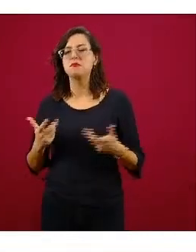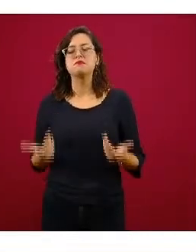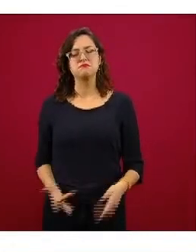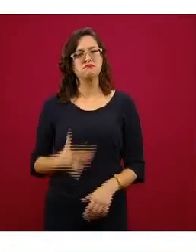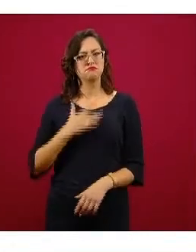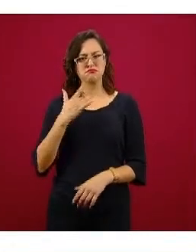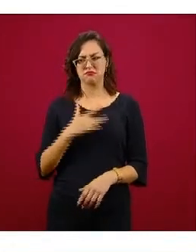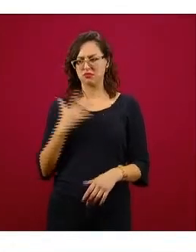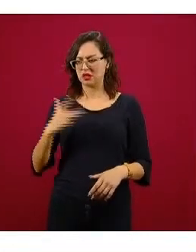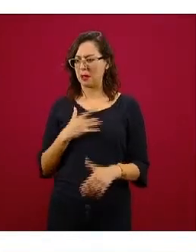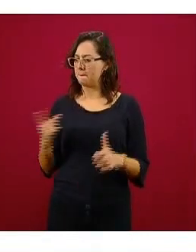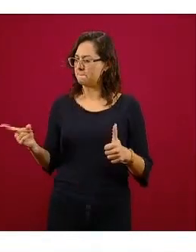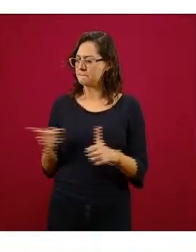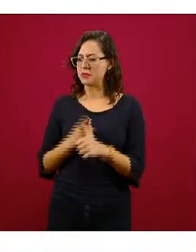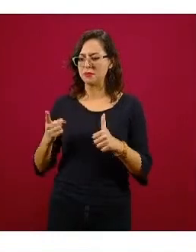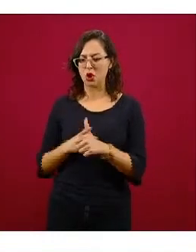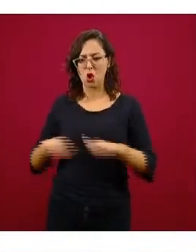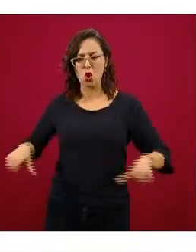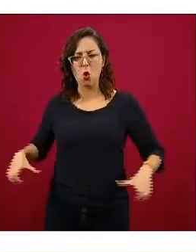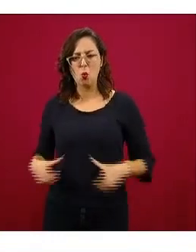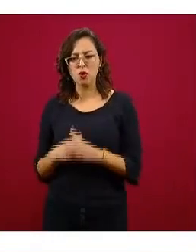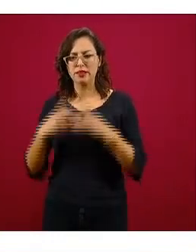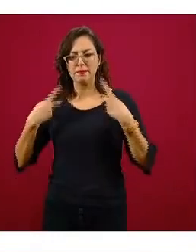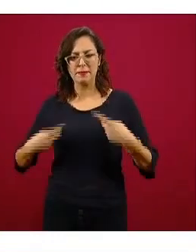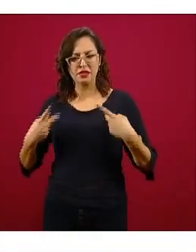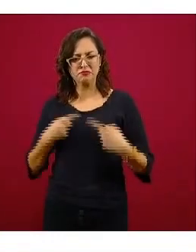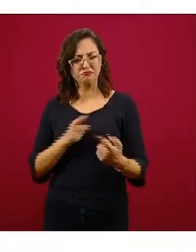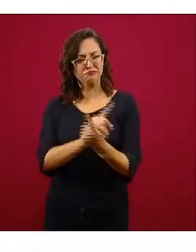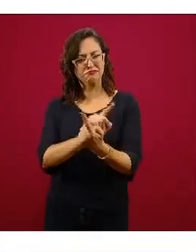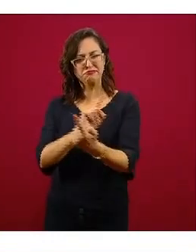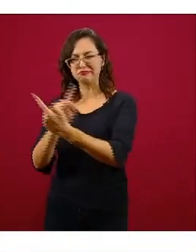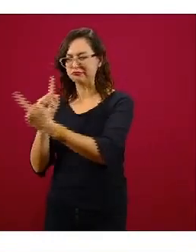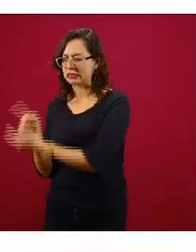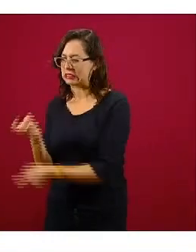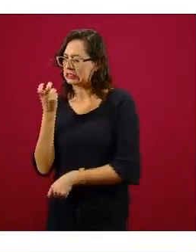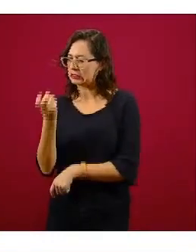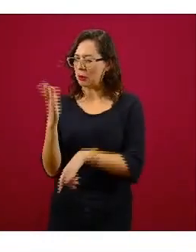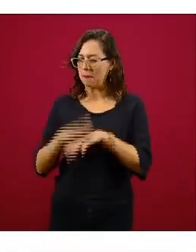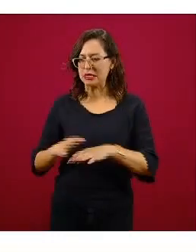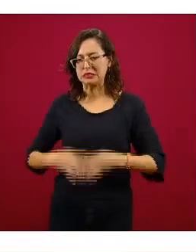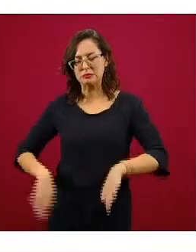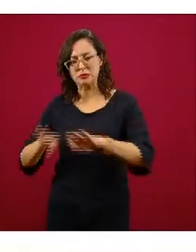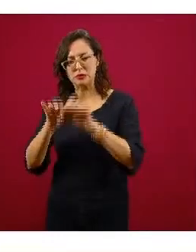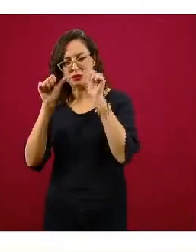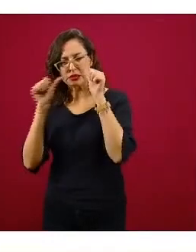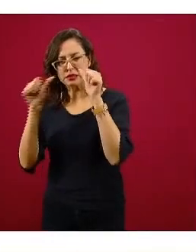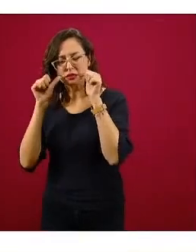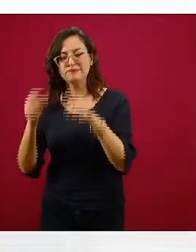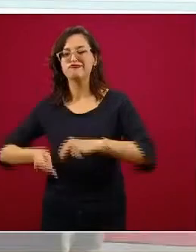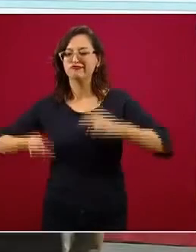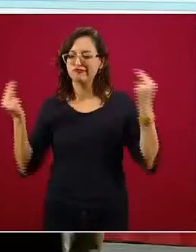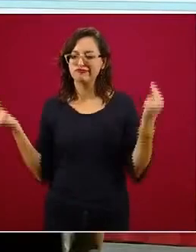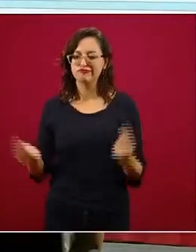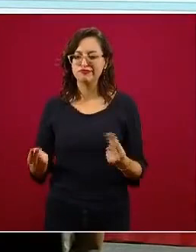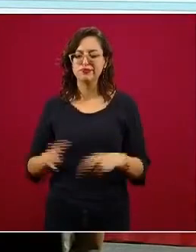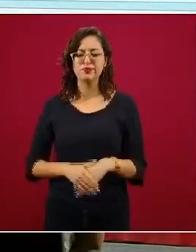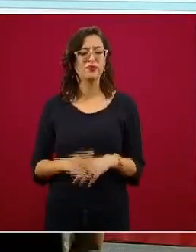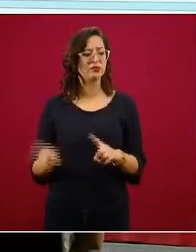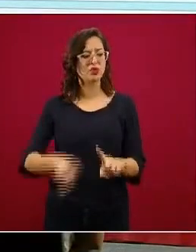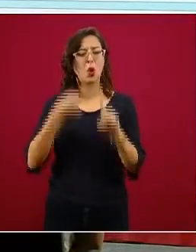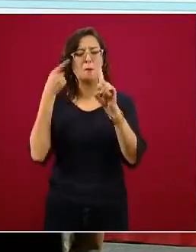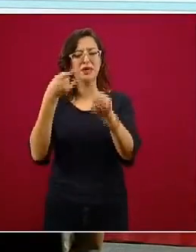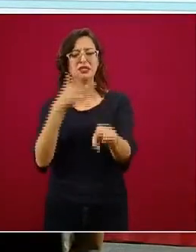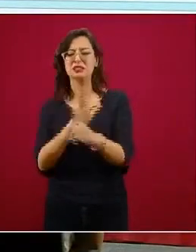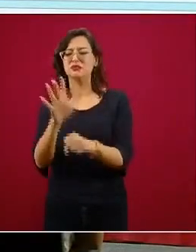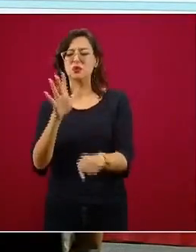necesitamos reforzar la atención primaria de la salud, especialmente al primer nivel de atención y especialmente la acción comunitaria. ¿Cuál es el objetivo de